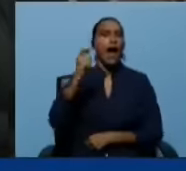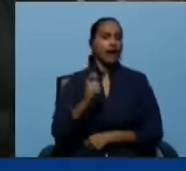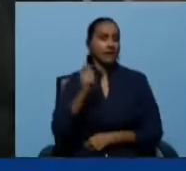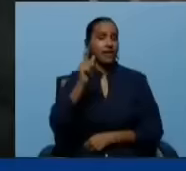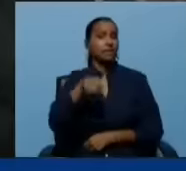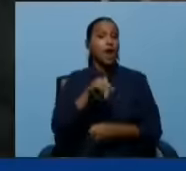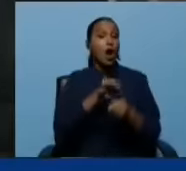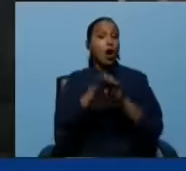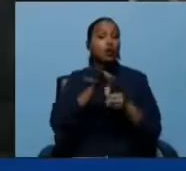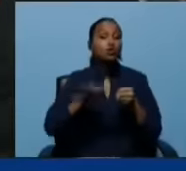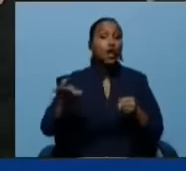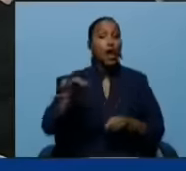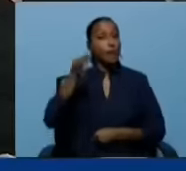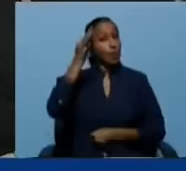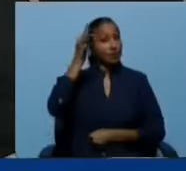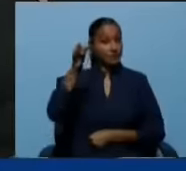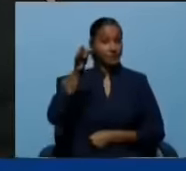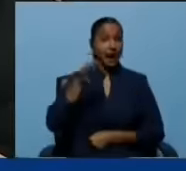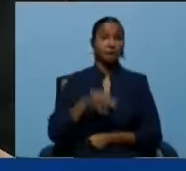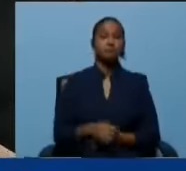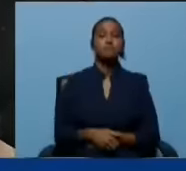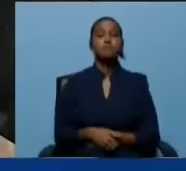el 2021.